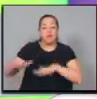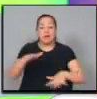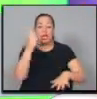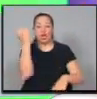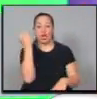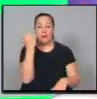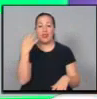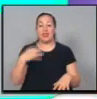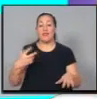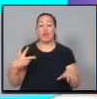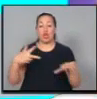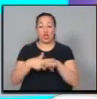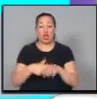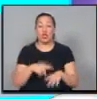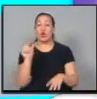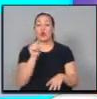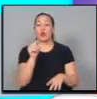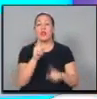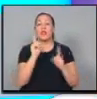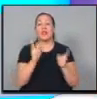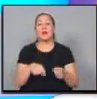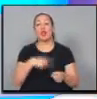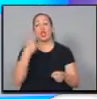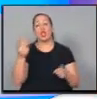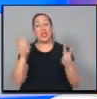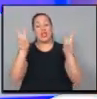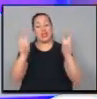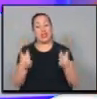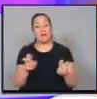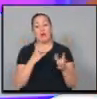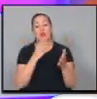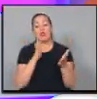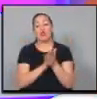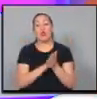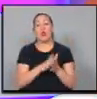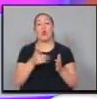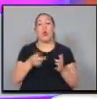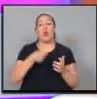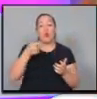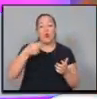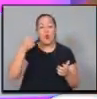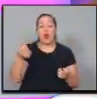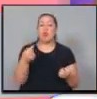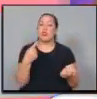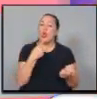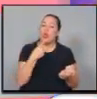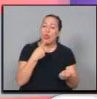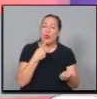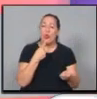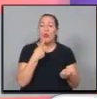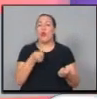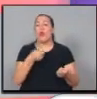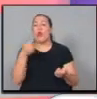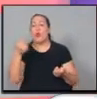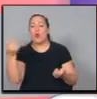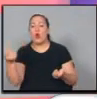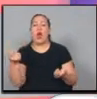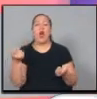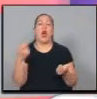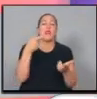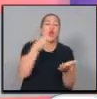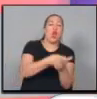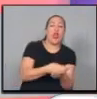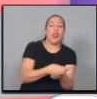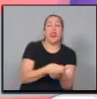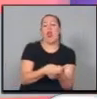que ir a una pausa. En un ratito vamos a estar, además, con otra cuestión, que es el tema cuotas. ¿Cuántas dudas genera ese tema de las cuotas y demás? Eso lo vamos a hablar en